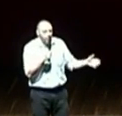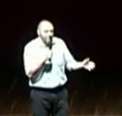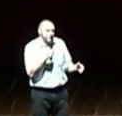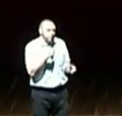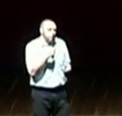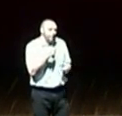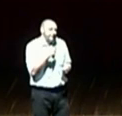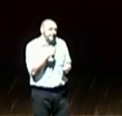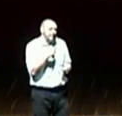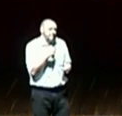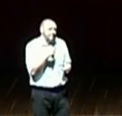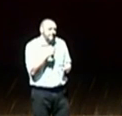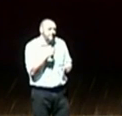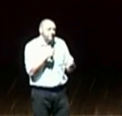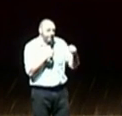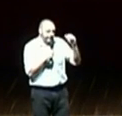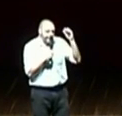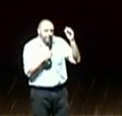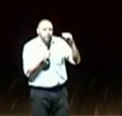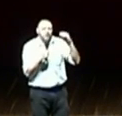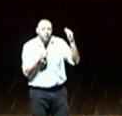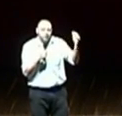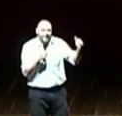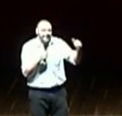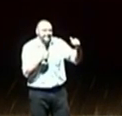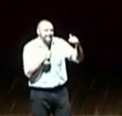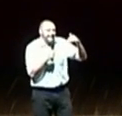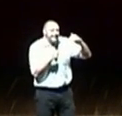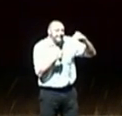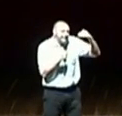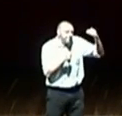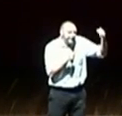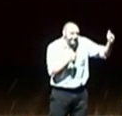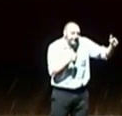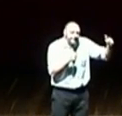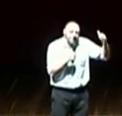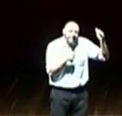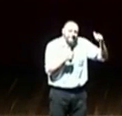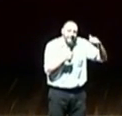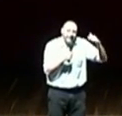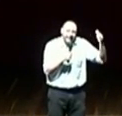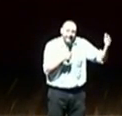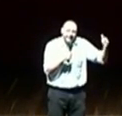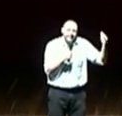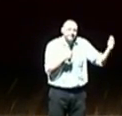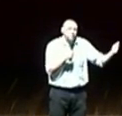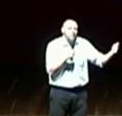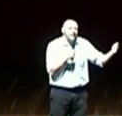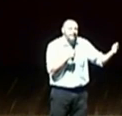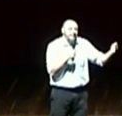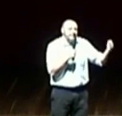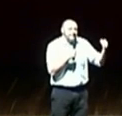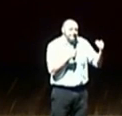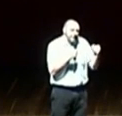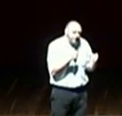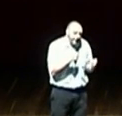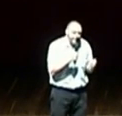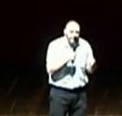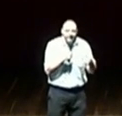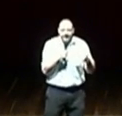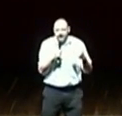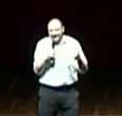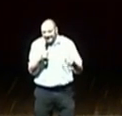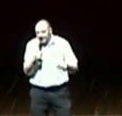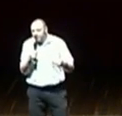compartir nuestros conferenciantes. Queremos que ustedes, independientemente de la carrera que estudien,